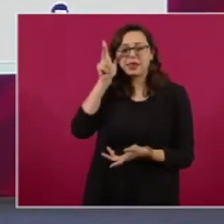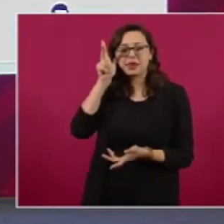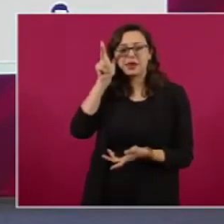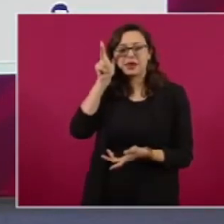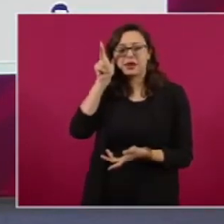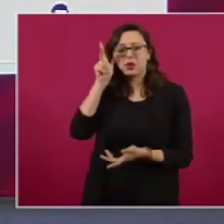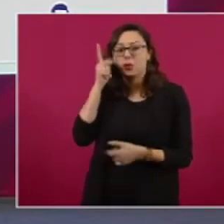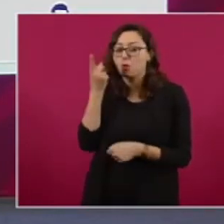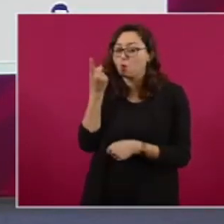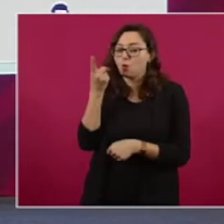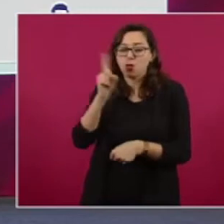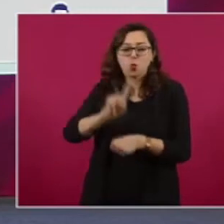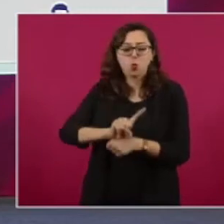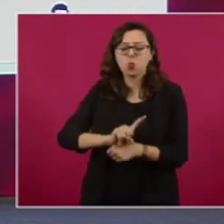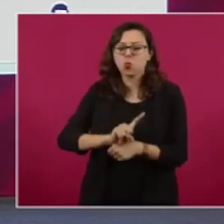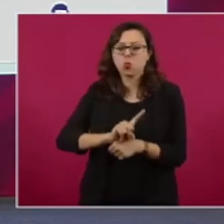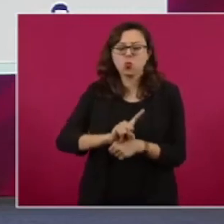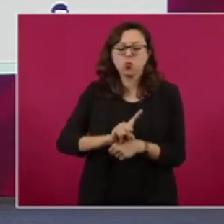de los más